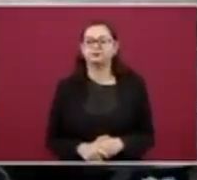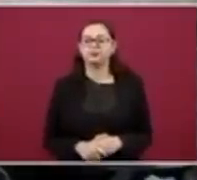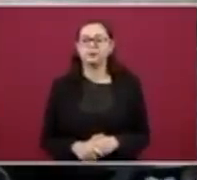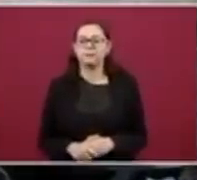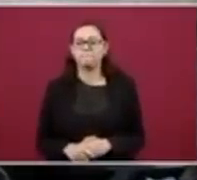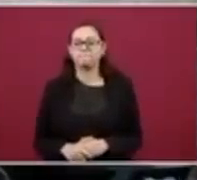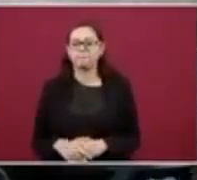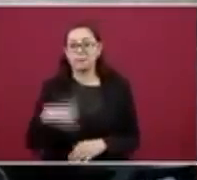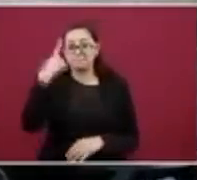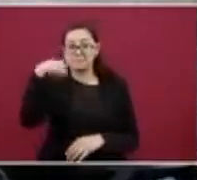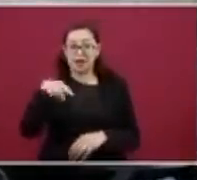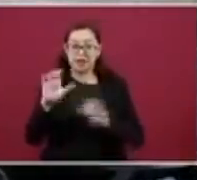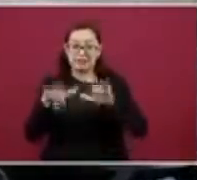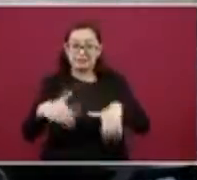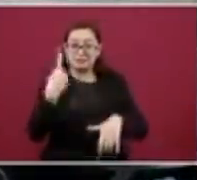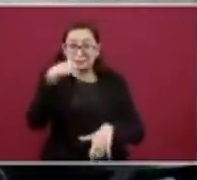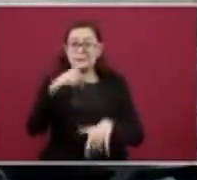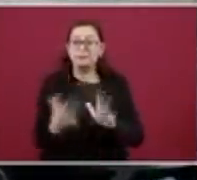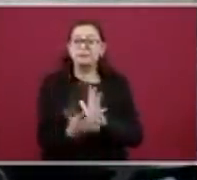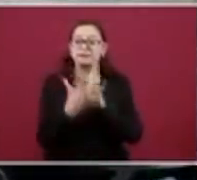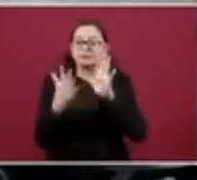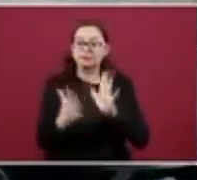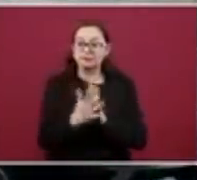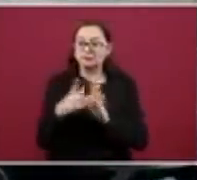Hay mucho entusiasmo.